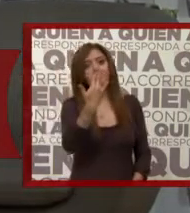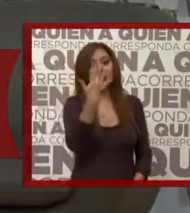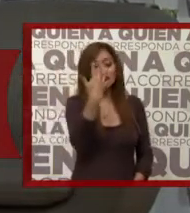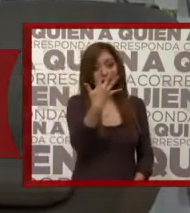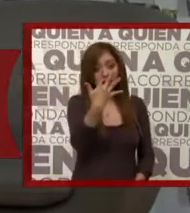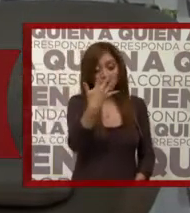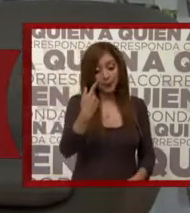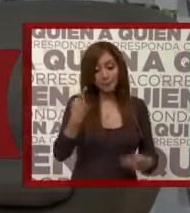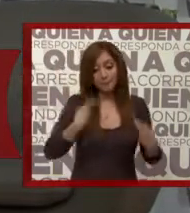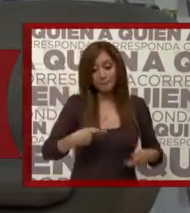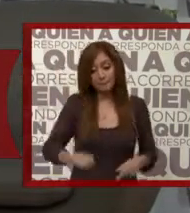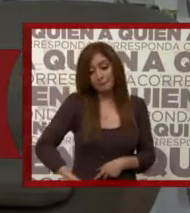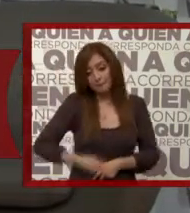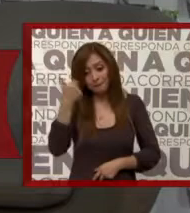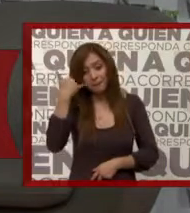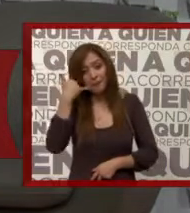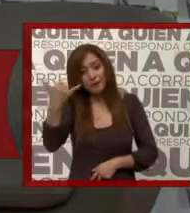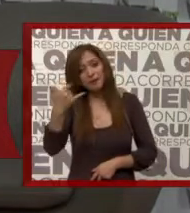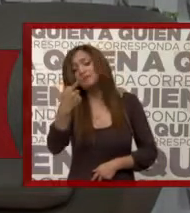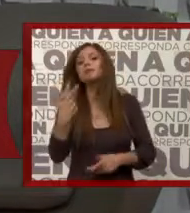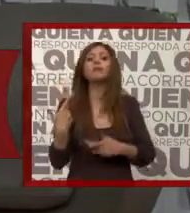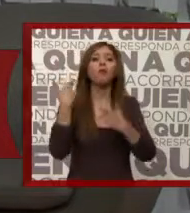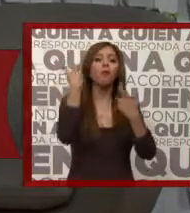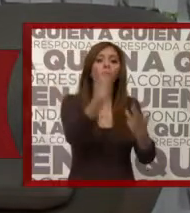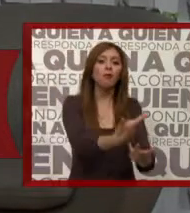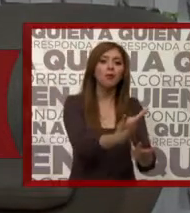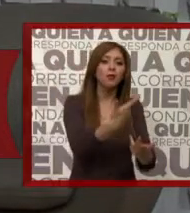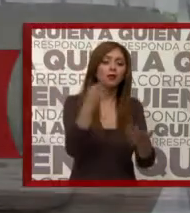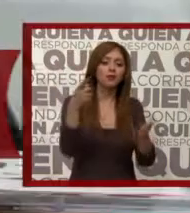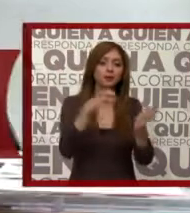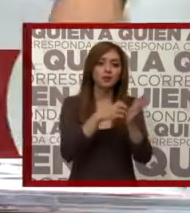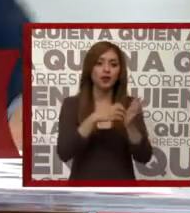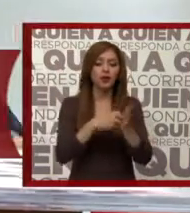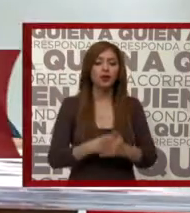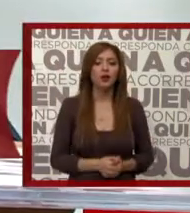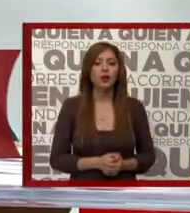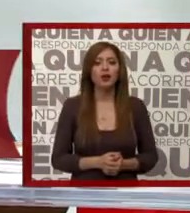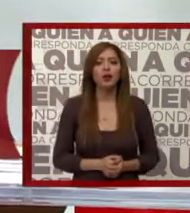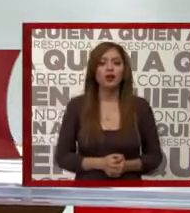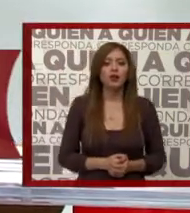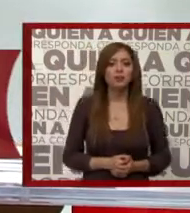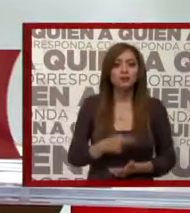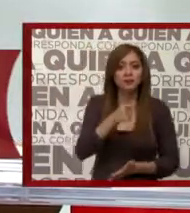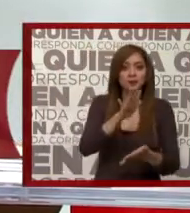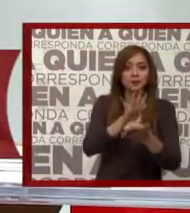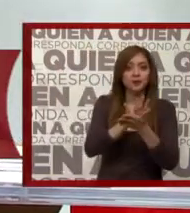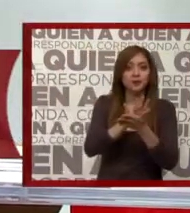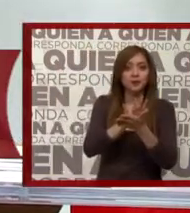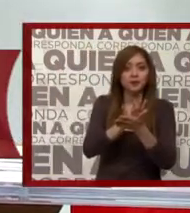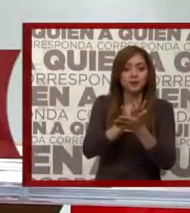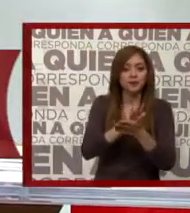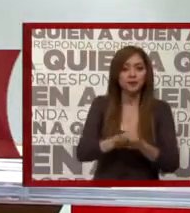llamadas que entran en este momento se llevarán una de las cajas. ¿Estás tapando el gatito? ¿Mande? Estás tapando el gatito, eso.